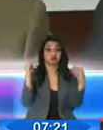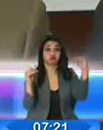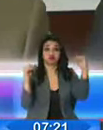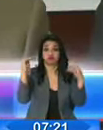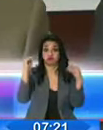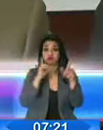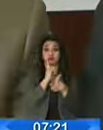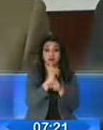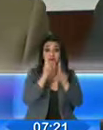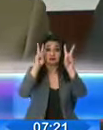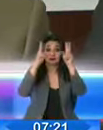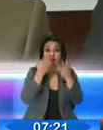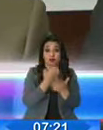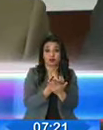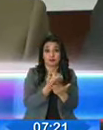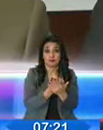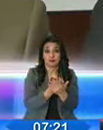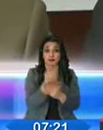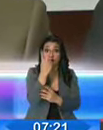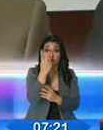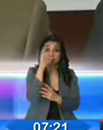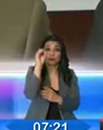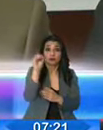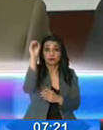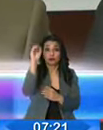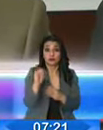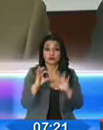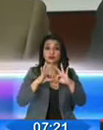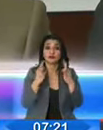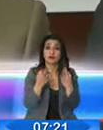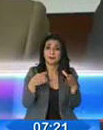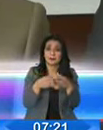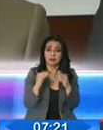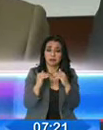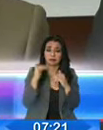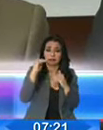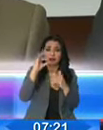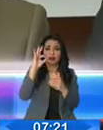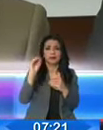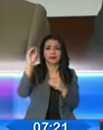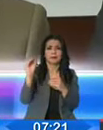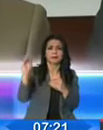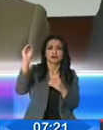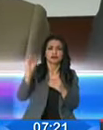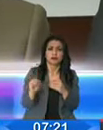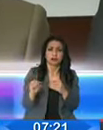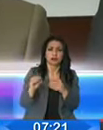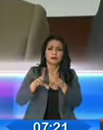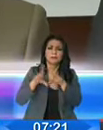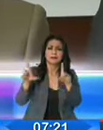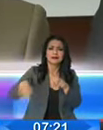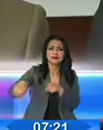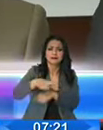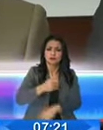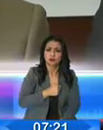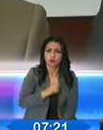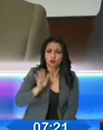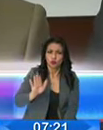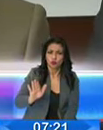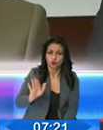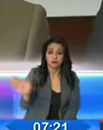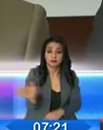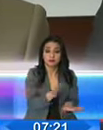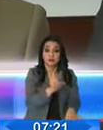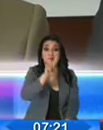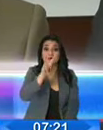El 2% de las familias poseen más del 90% de las grandes empresas. El